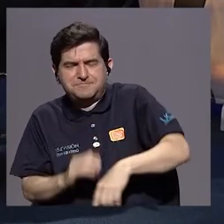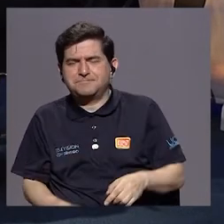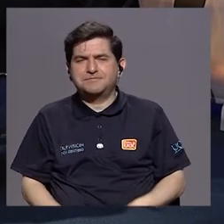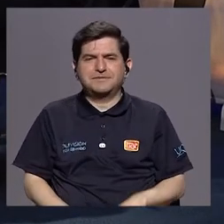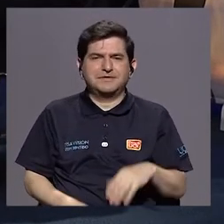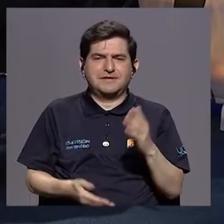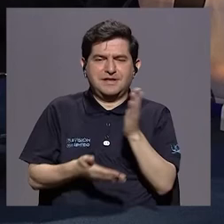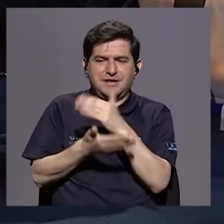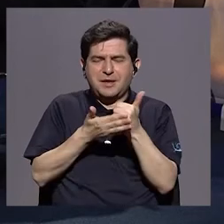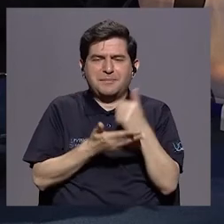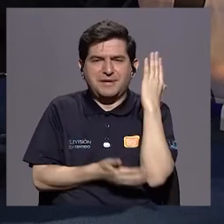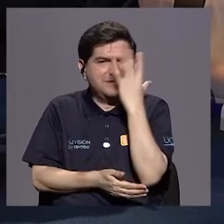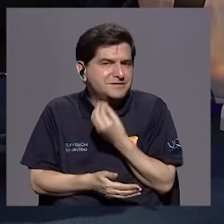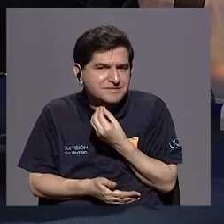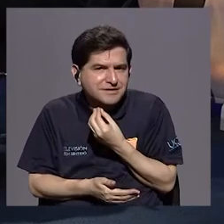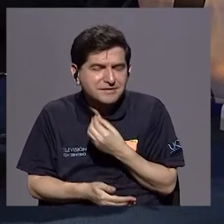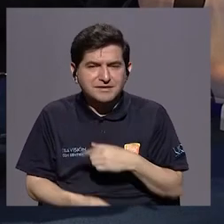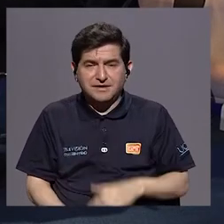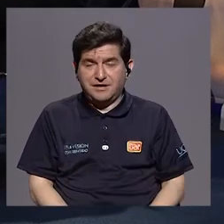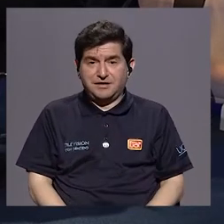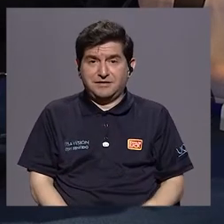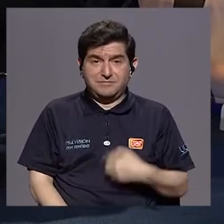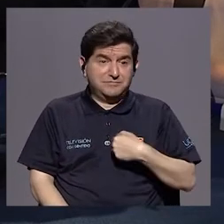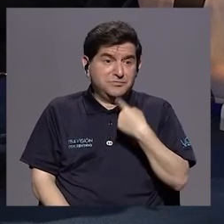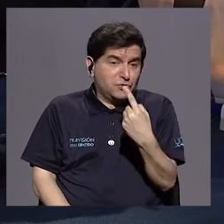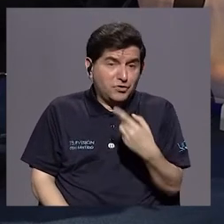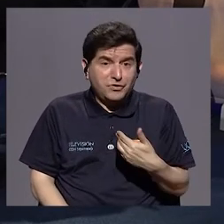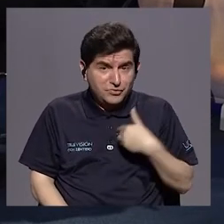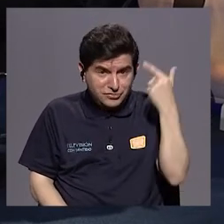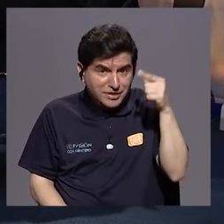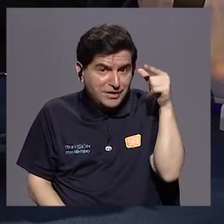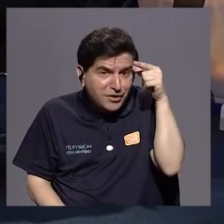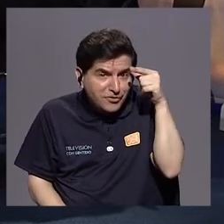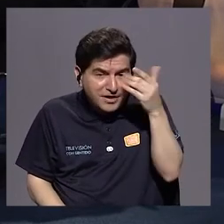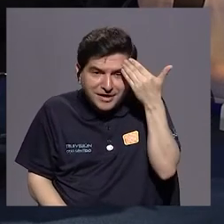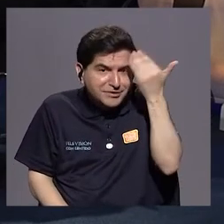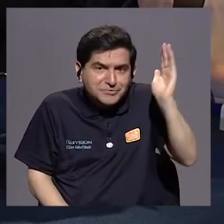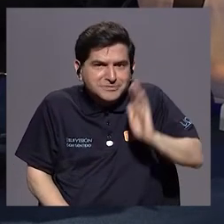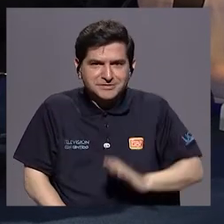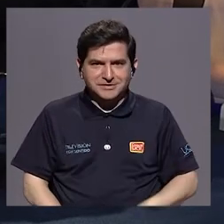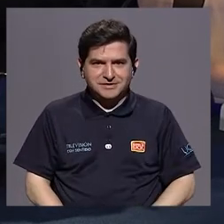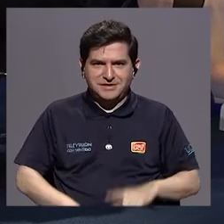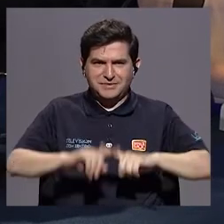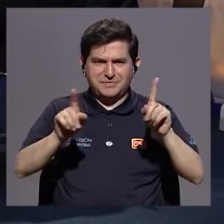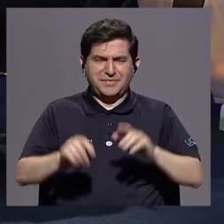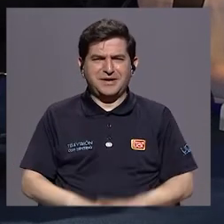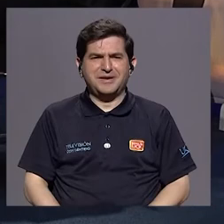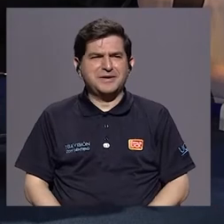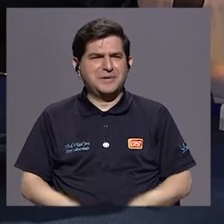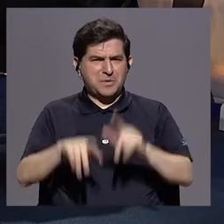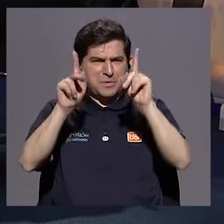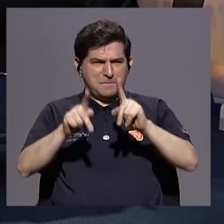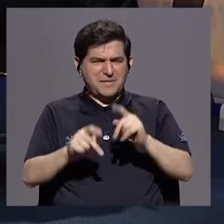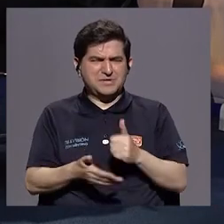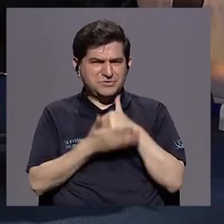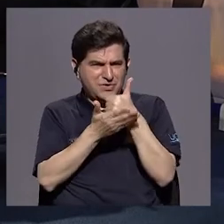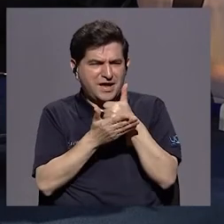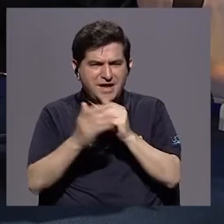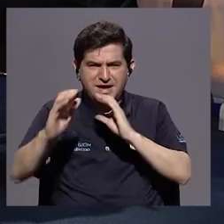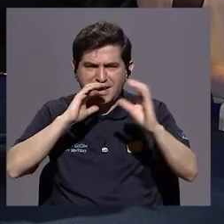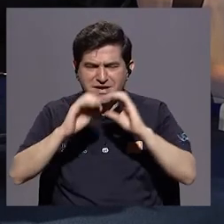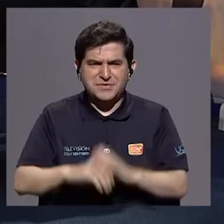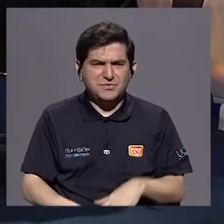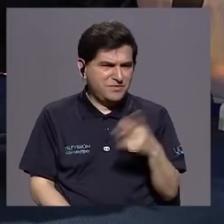estética se me ocurre no sé si lo que estoy diciendo tiene sentido pero existe alguna figura que media esa comunicación